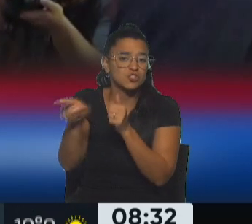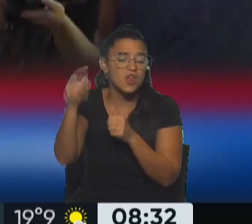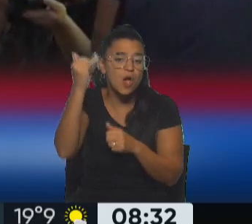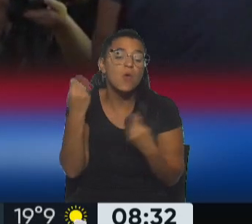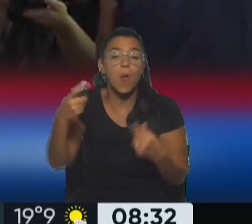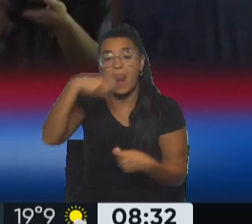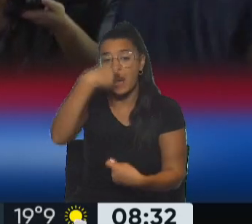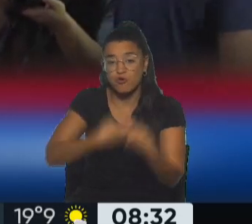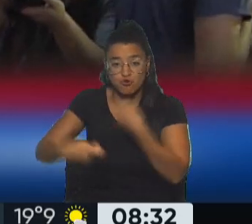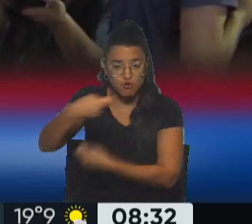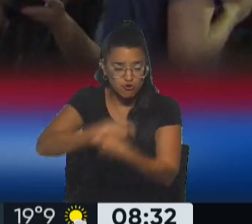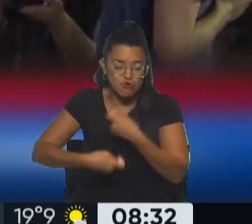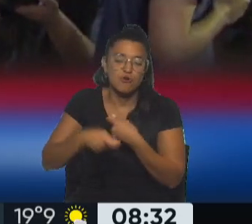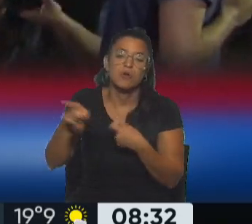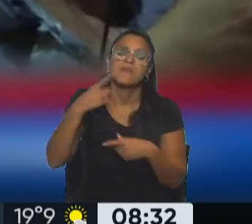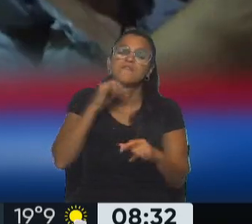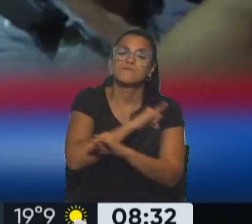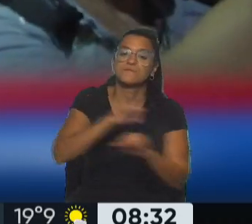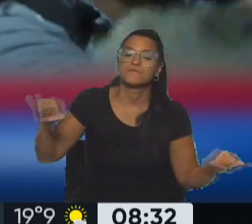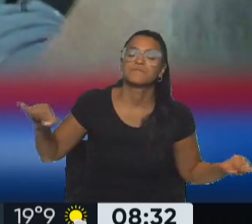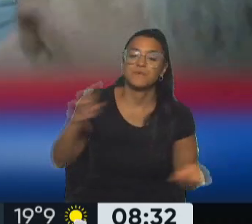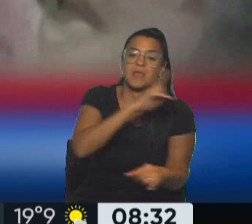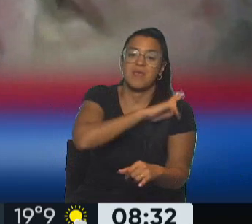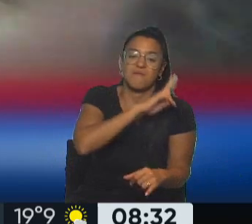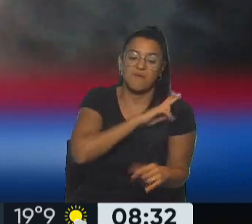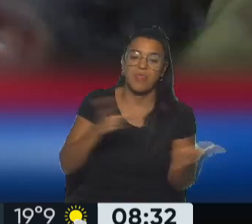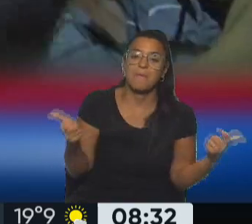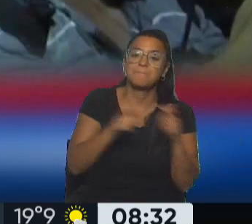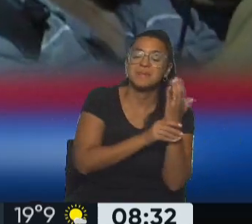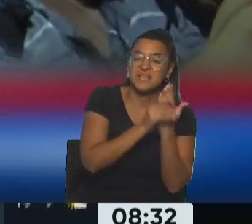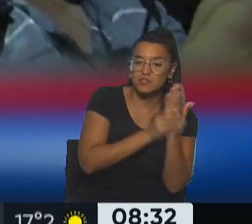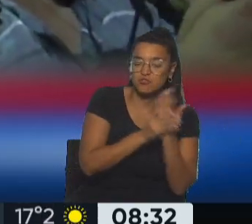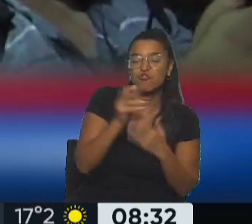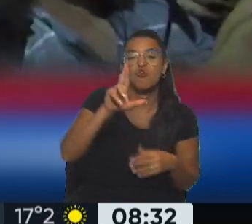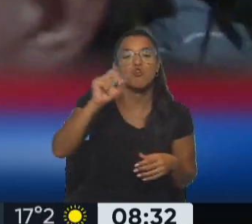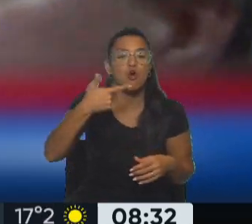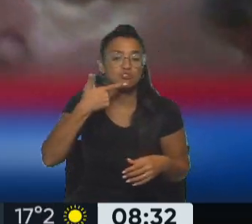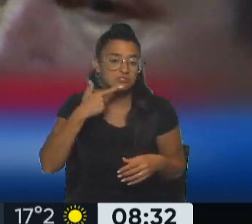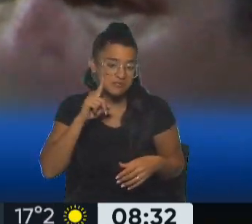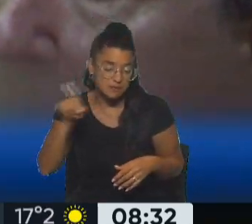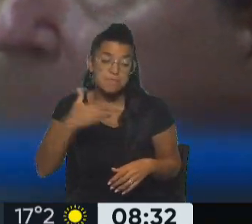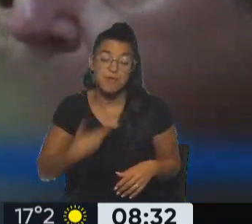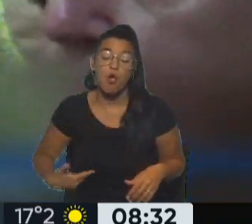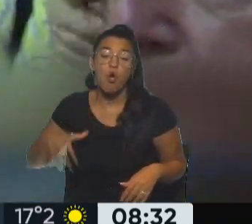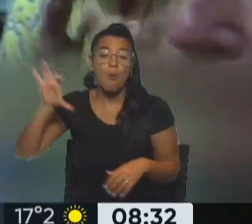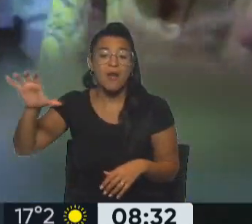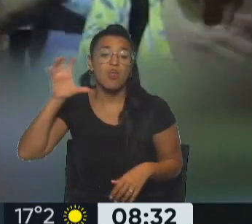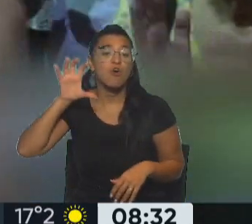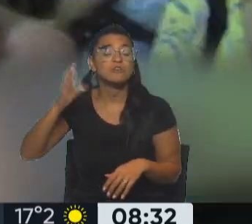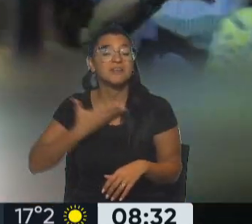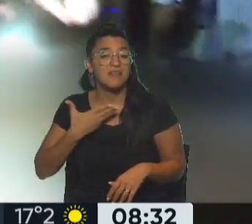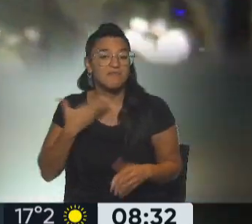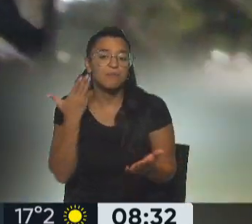el narcotráfico. La decisión fue informada por el jefe de gabinete Agustín Rossi y responde a uno de los reclamos de seguridad del gobernador de la provincia de Santa Fe,